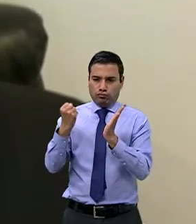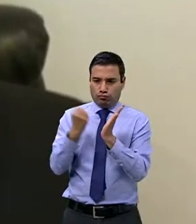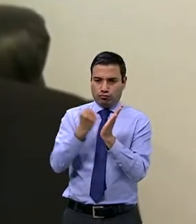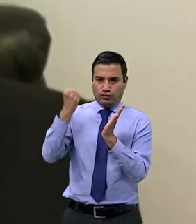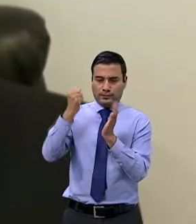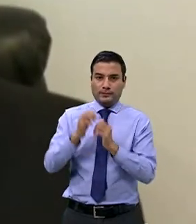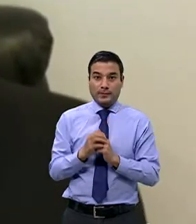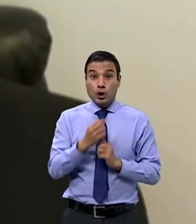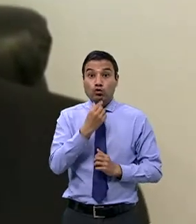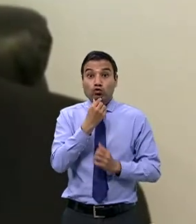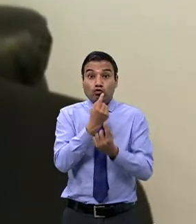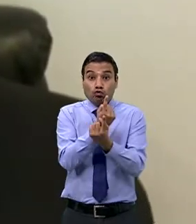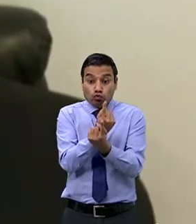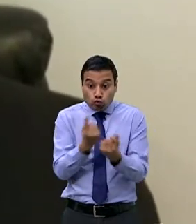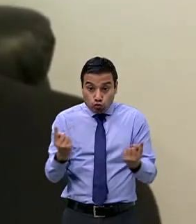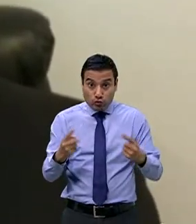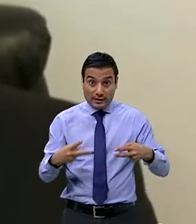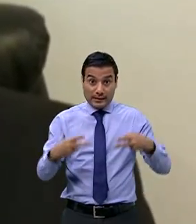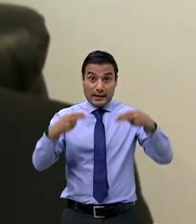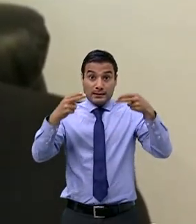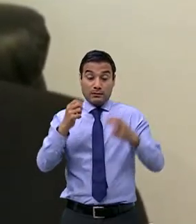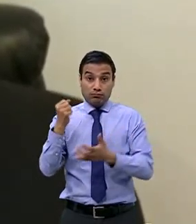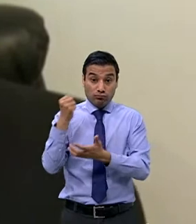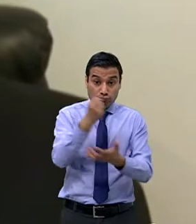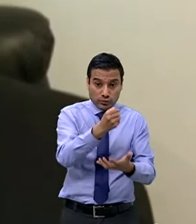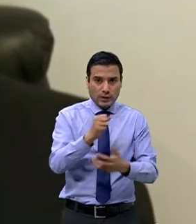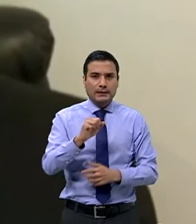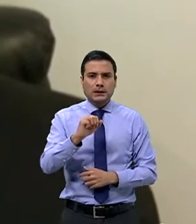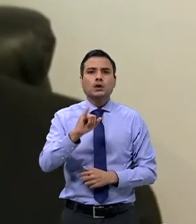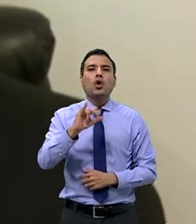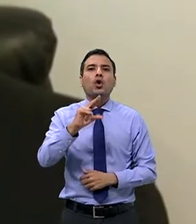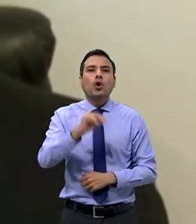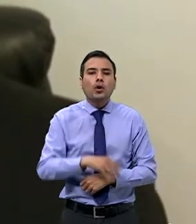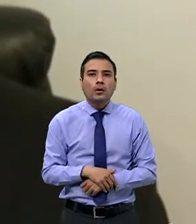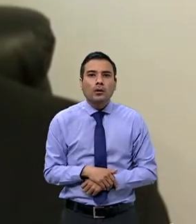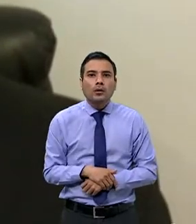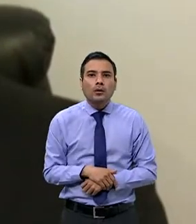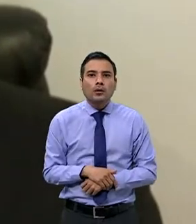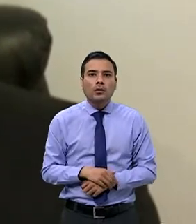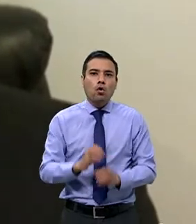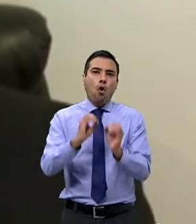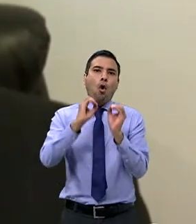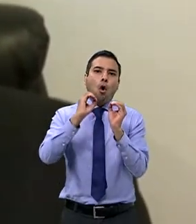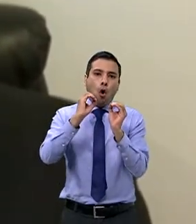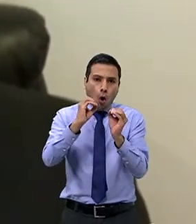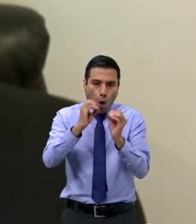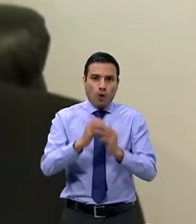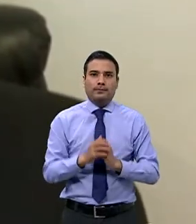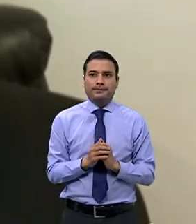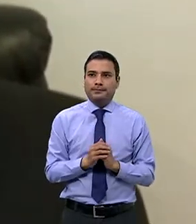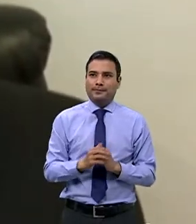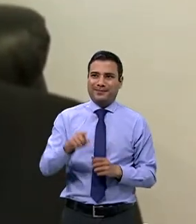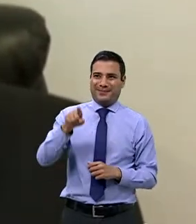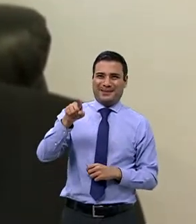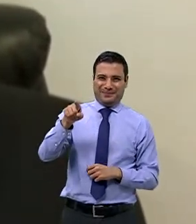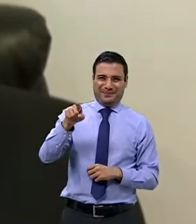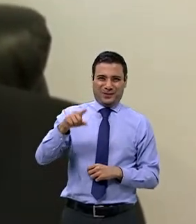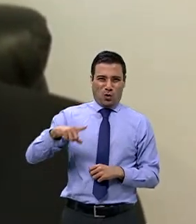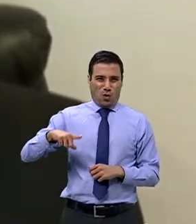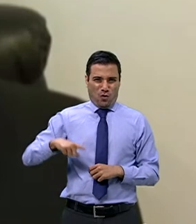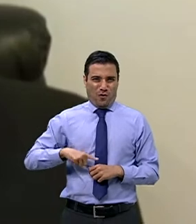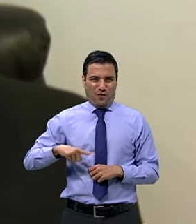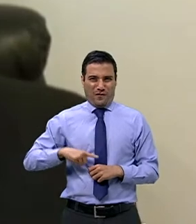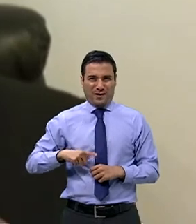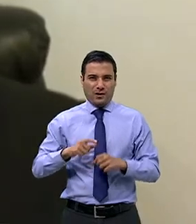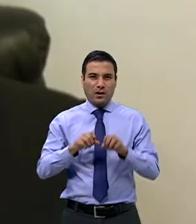los niños con cáncer si pueda o deba destituirse a funcionarios por la lenidad en el cumplimiento de su